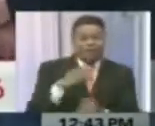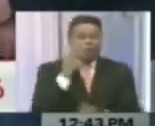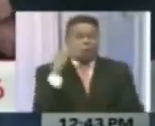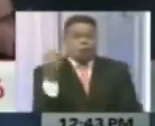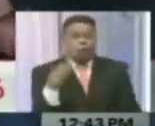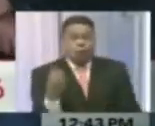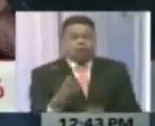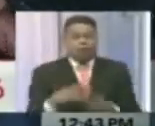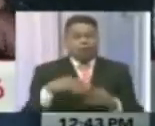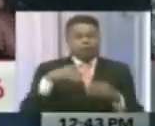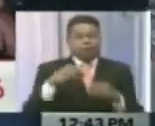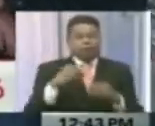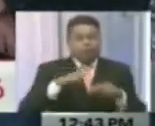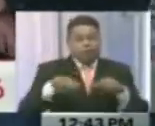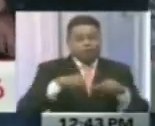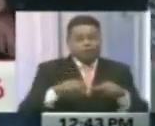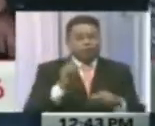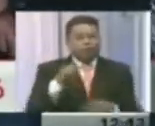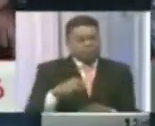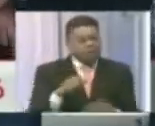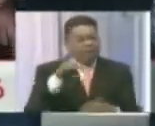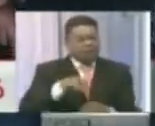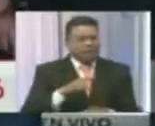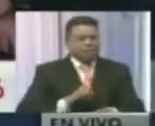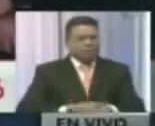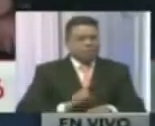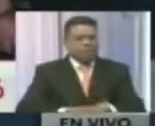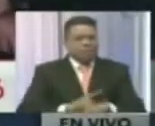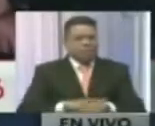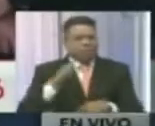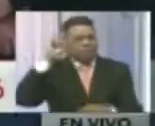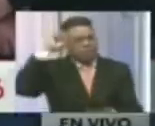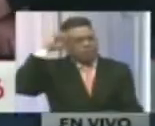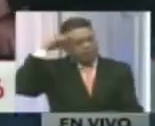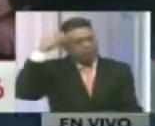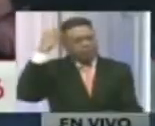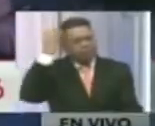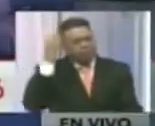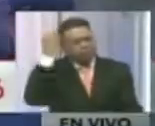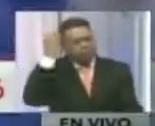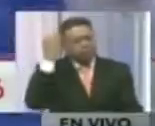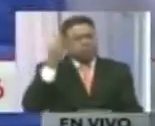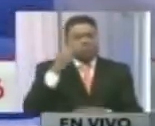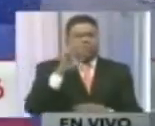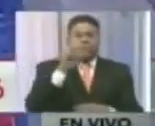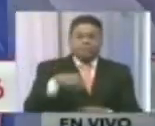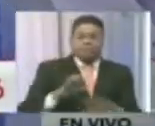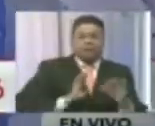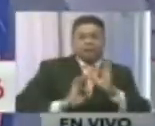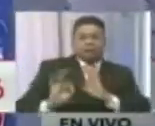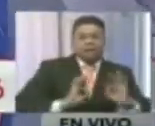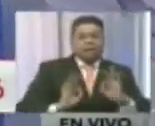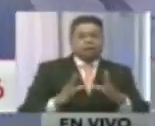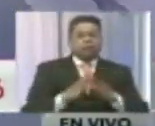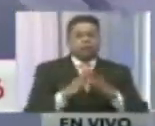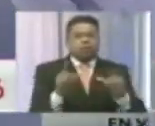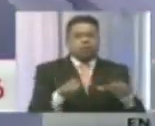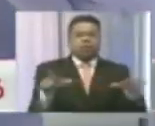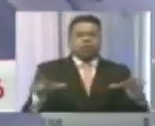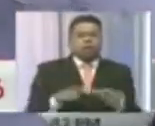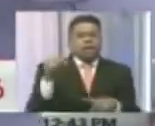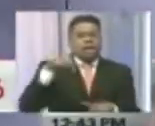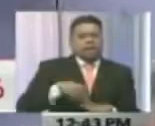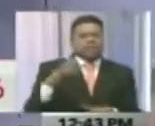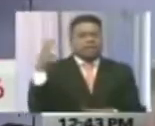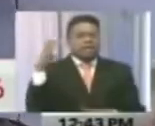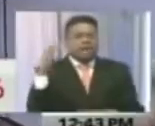en nuestra infancia, también en este tiempo de recreación, en este tiempo libre. El teatro, también el teatro, las salas estarán abiertas en Caracas,